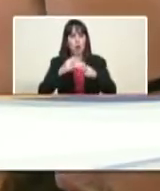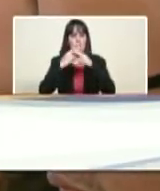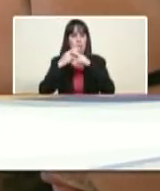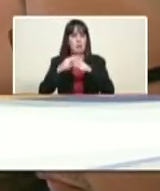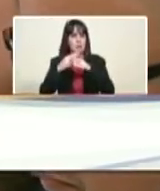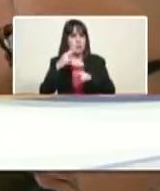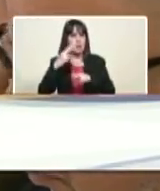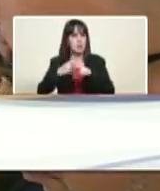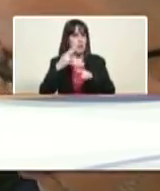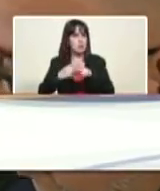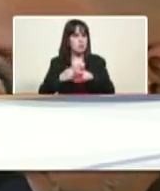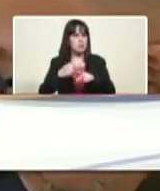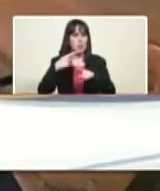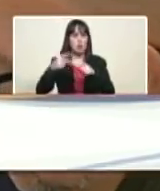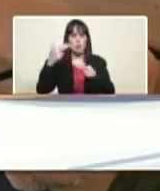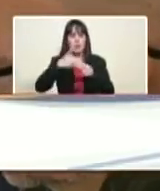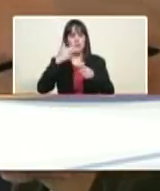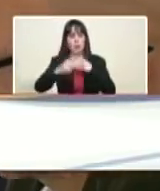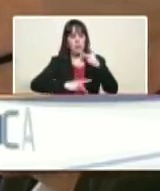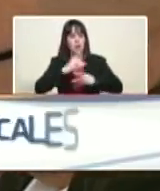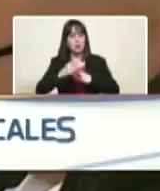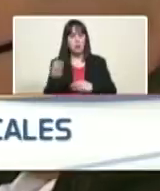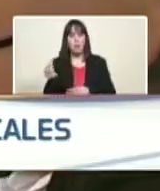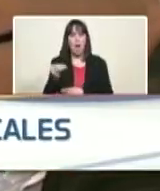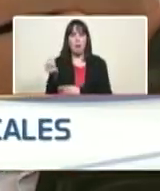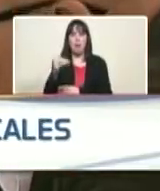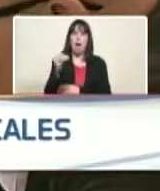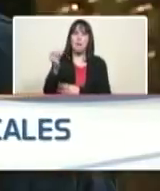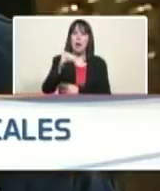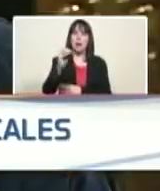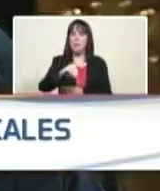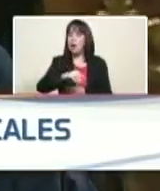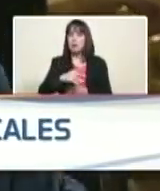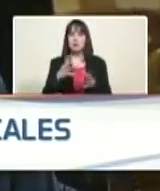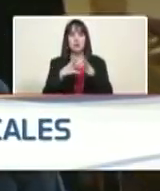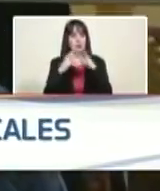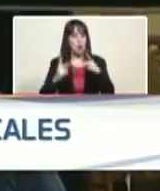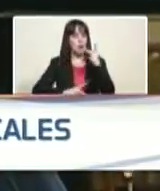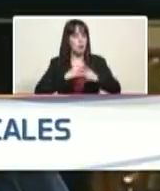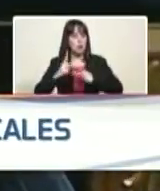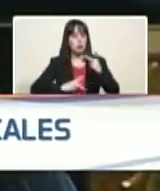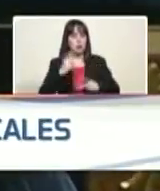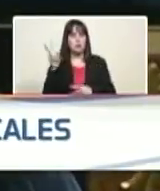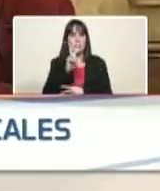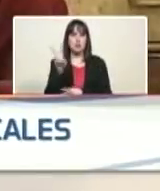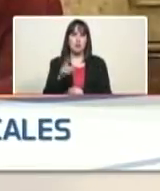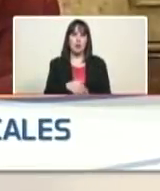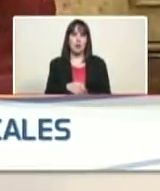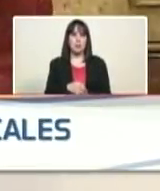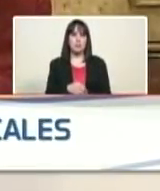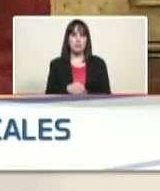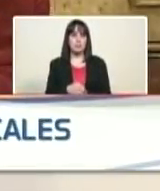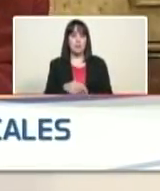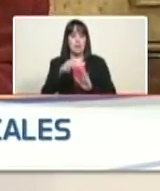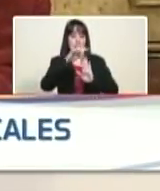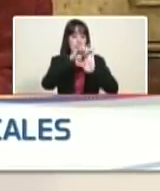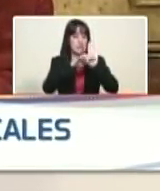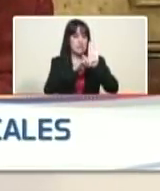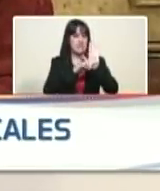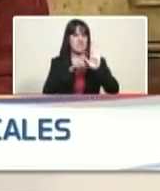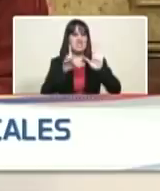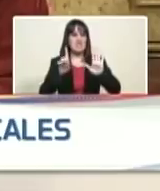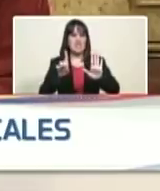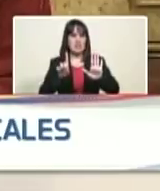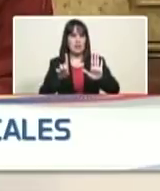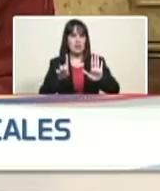más producción de petróleo, Will, más producción de cemento, por ejemplo. La sexta línea tiene que ver con el